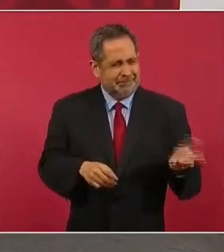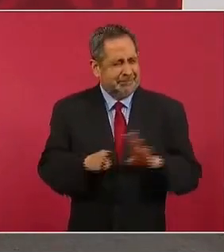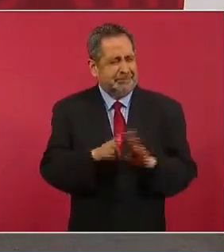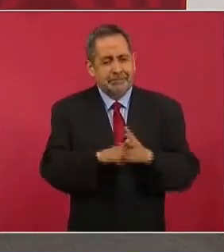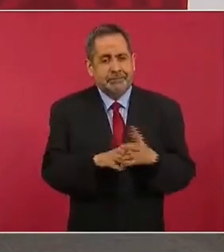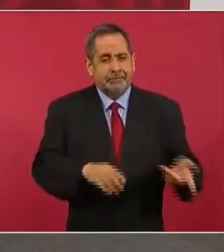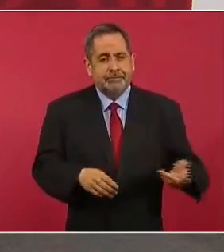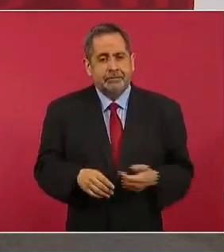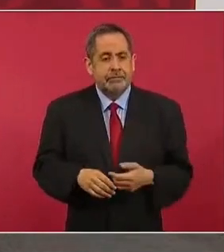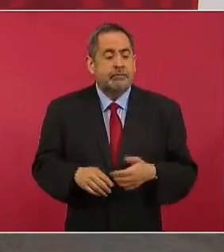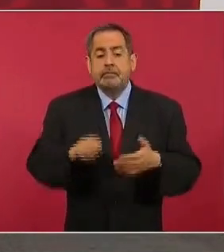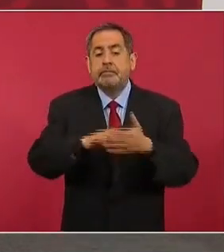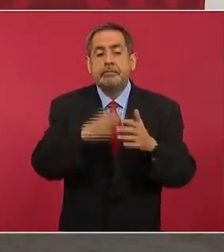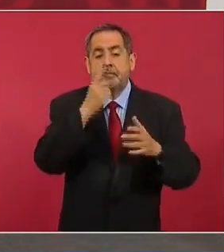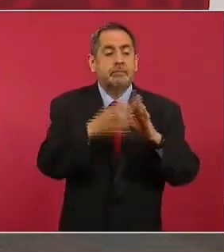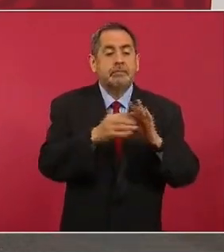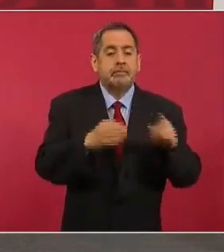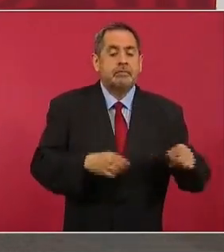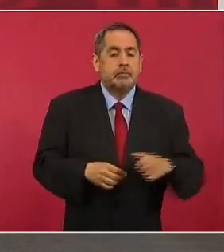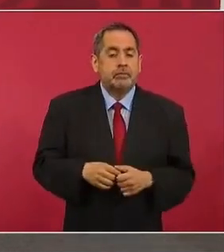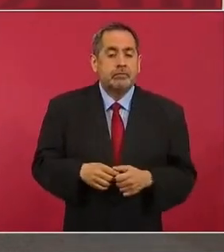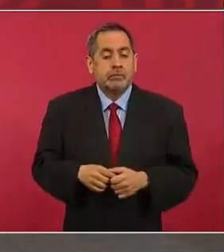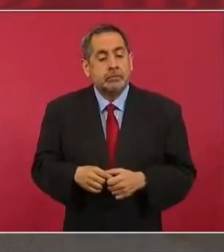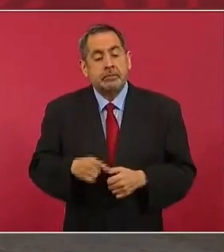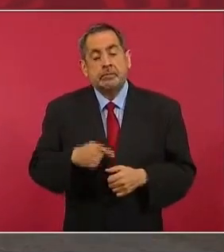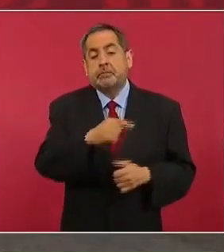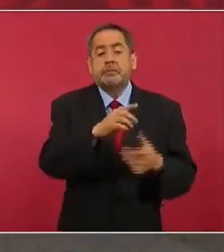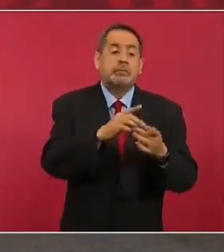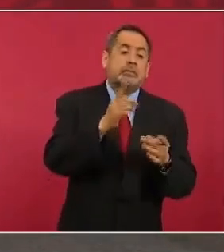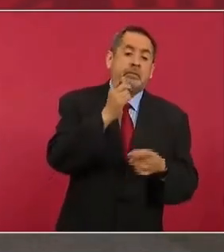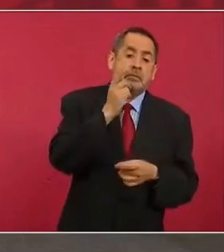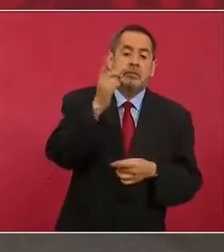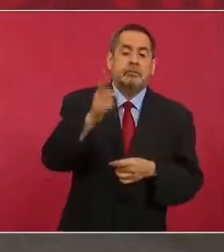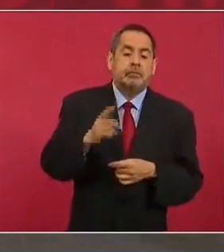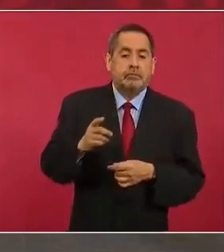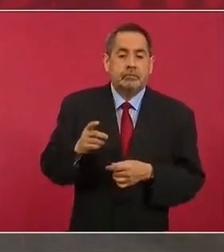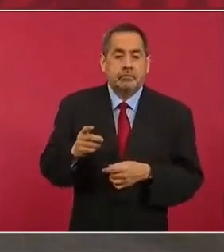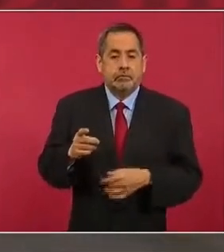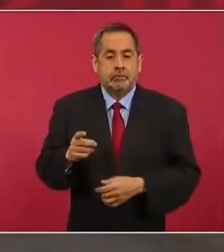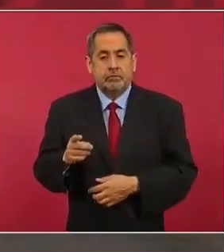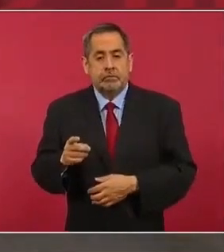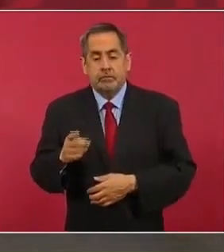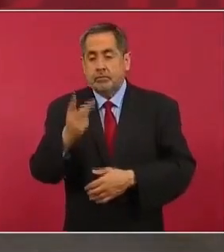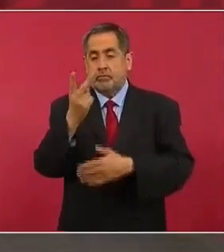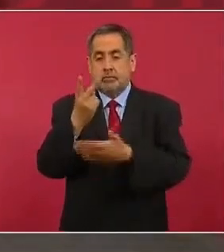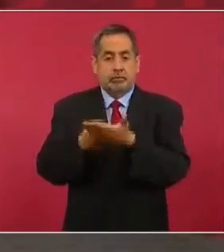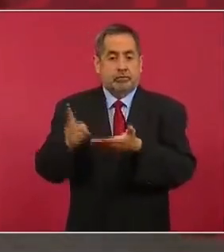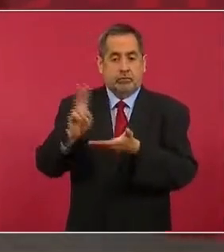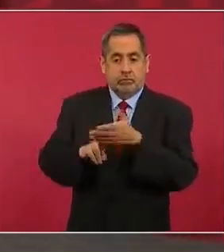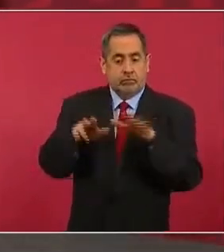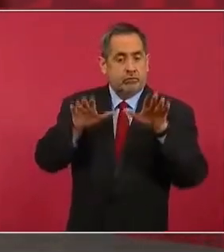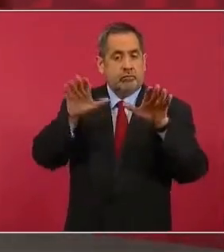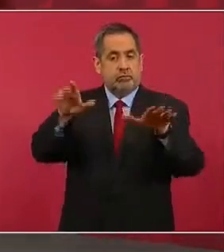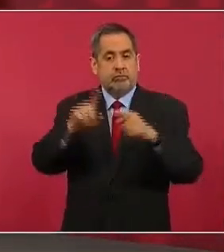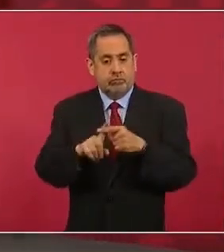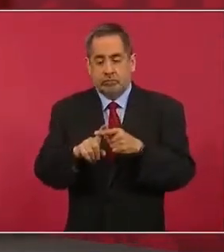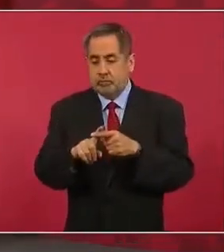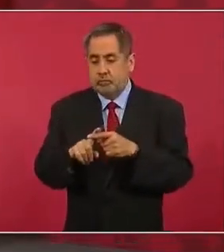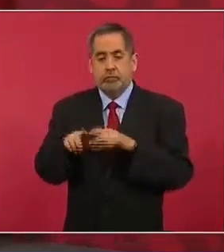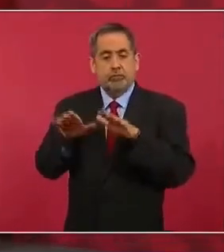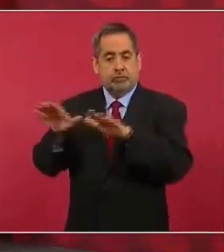de que, por ejemplo, no podían mantener el aeropuerto actual ni el de Santa Lucía,